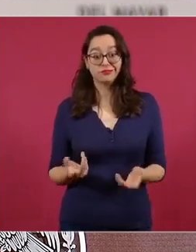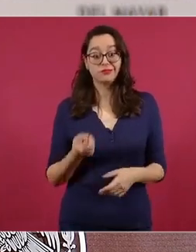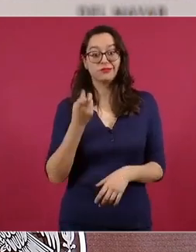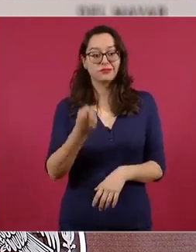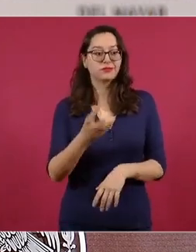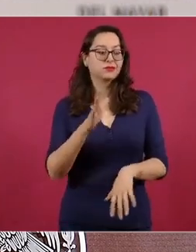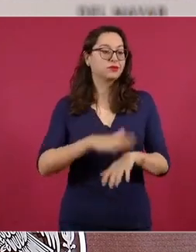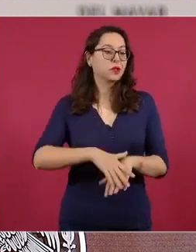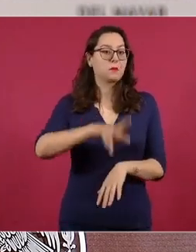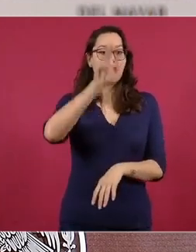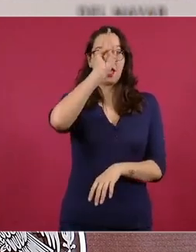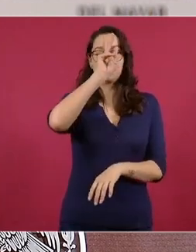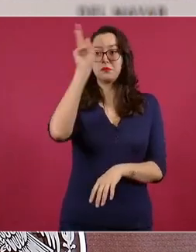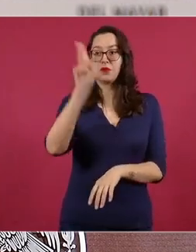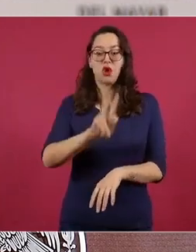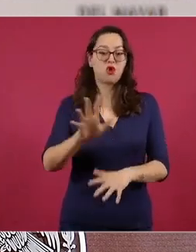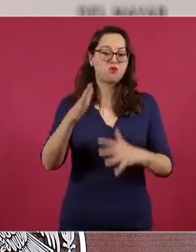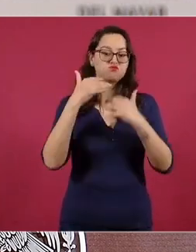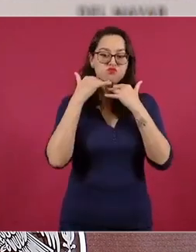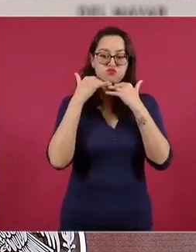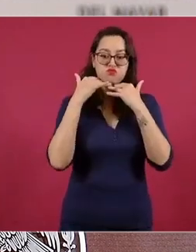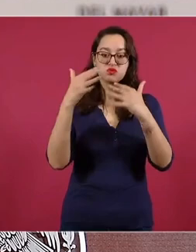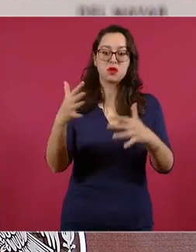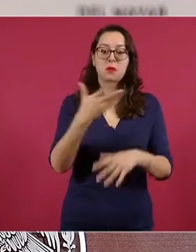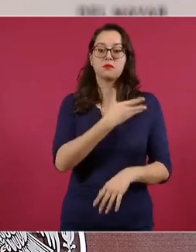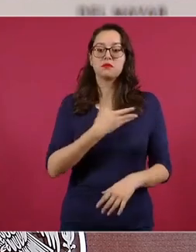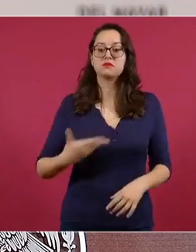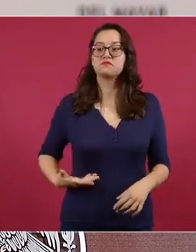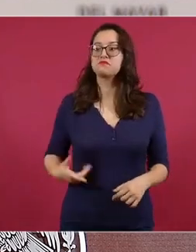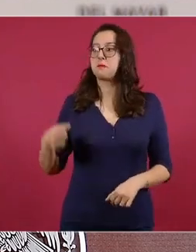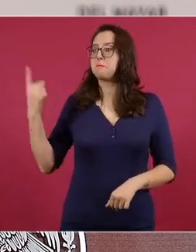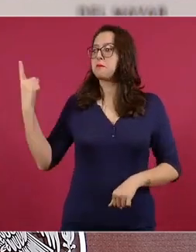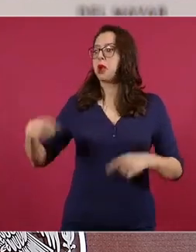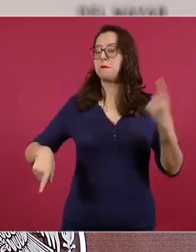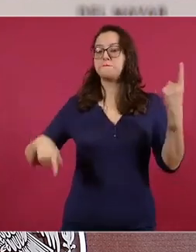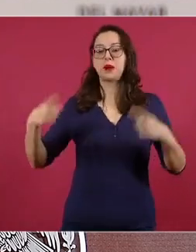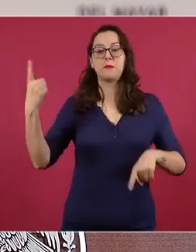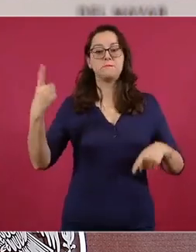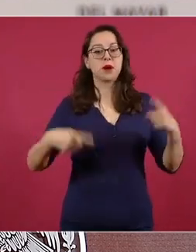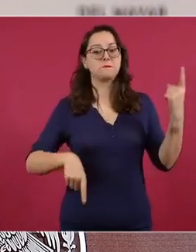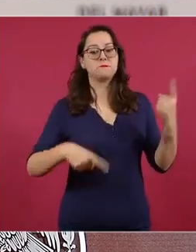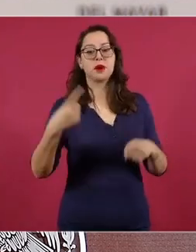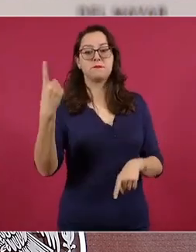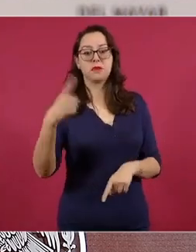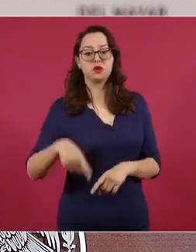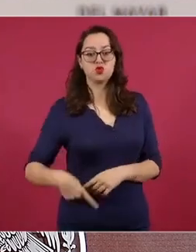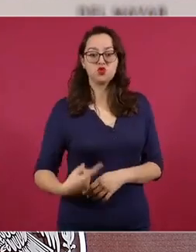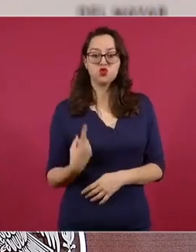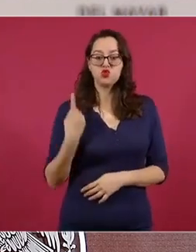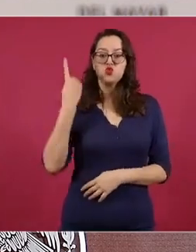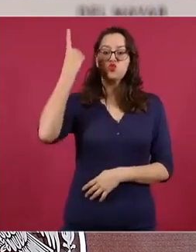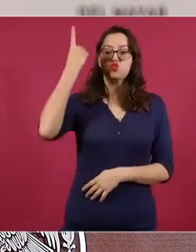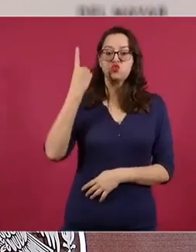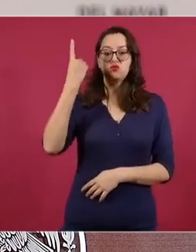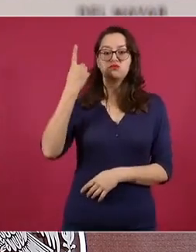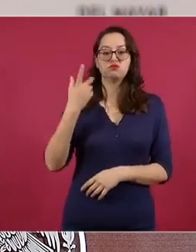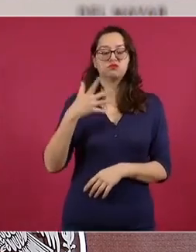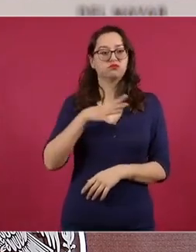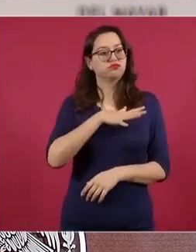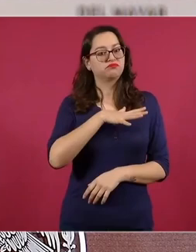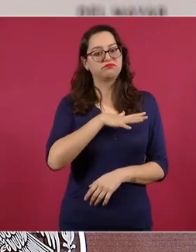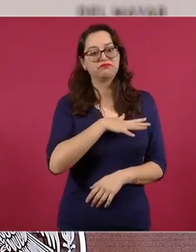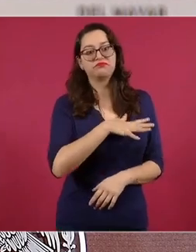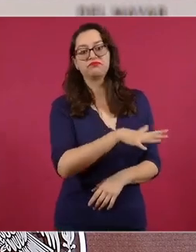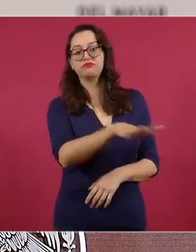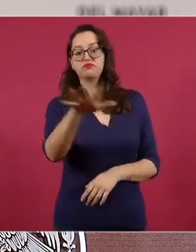amarraron a uno solo y se constituyó esto que se conoce como Estado corrupto, que no en cualquier